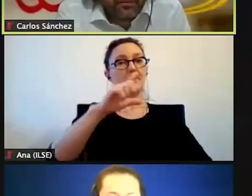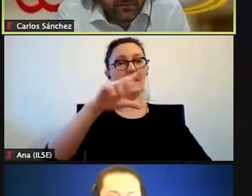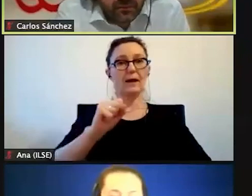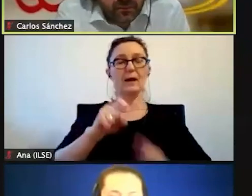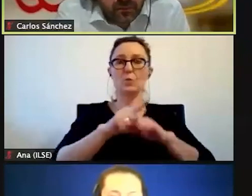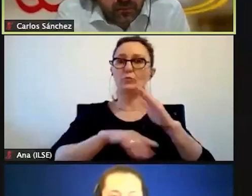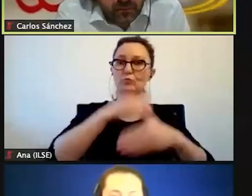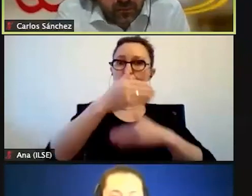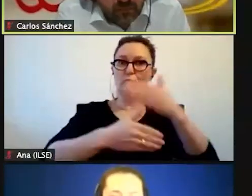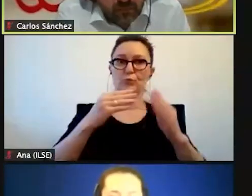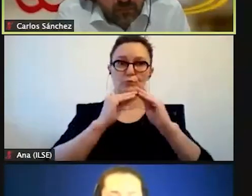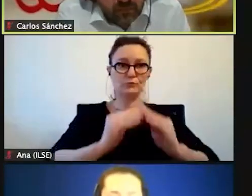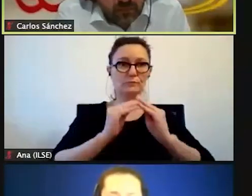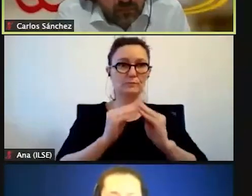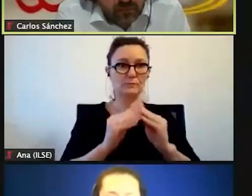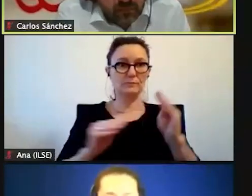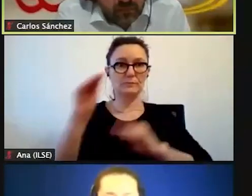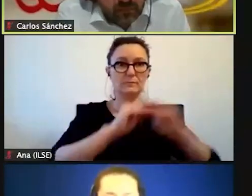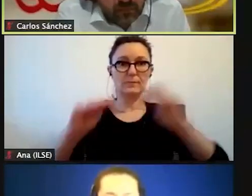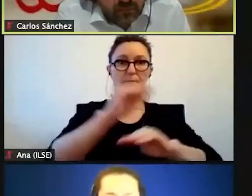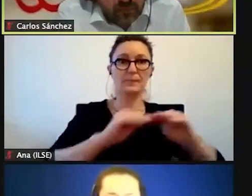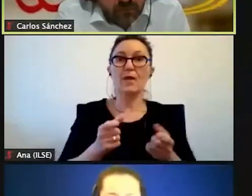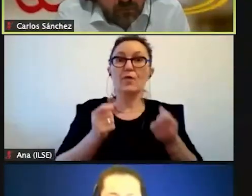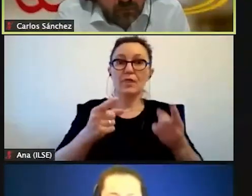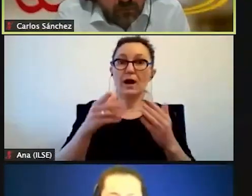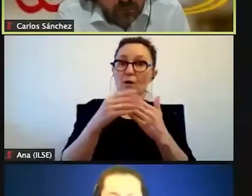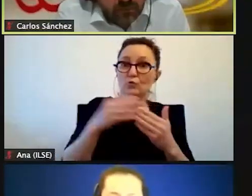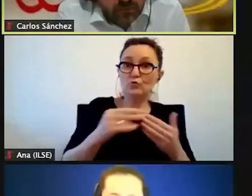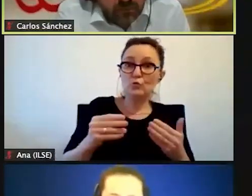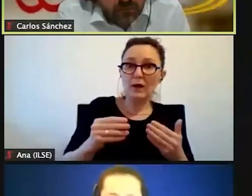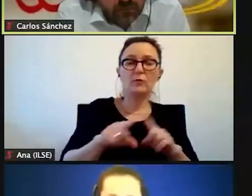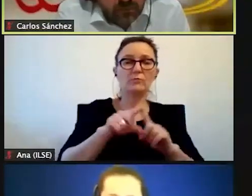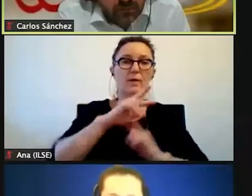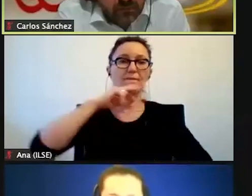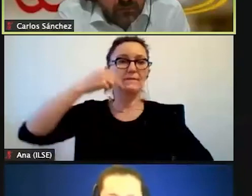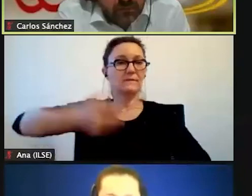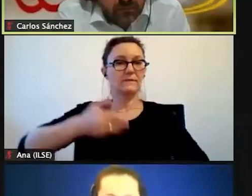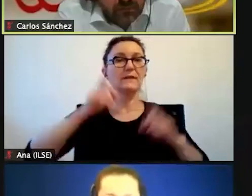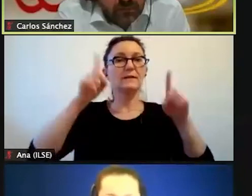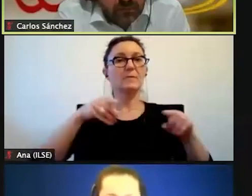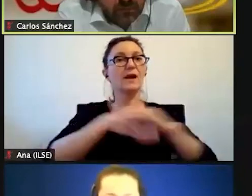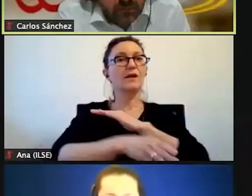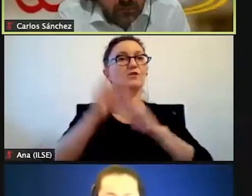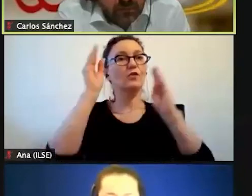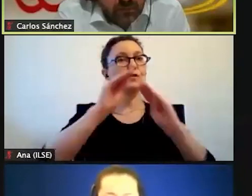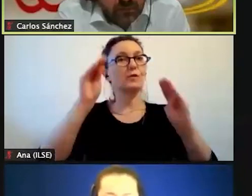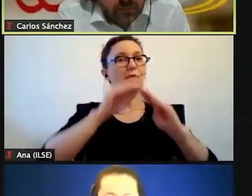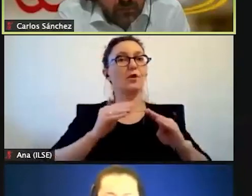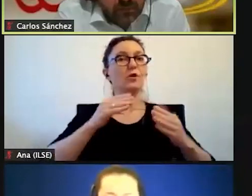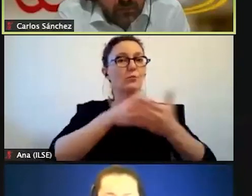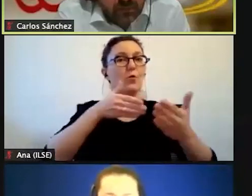desarrollo, añadiendo valor para el usuario y posibilitando el acceso a una formación sin límites a través de la